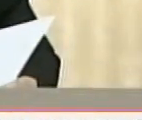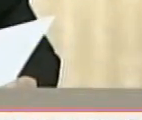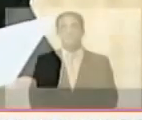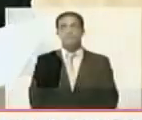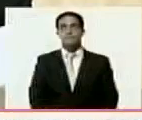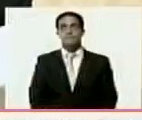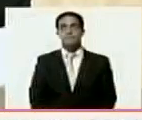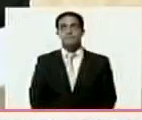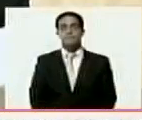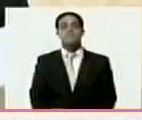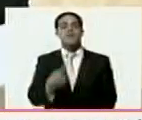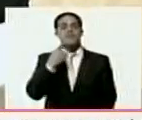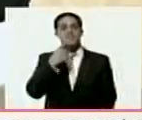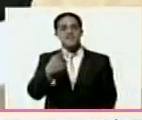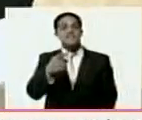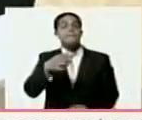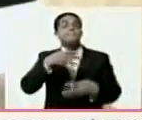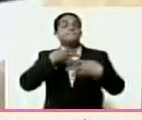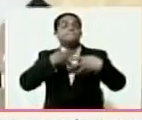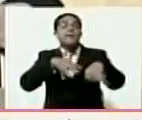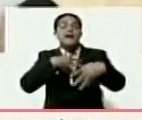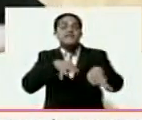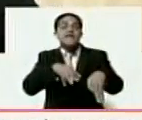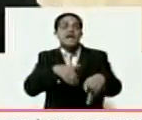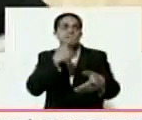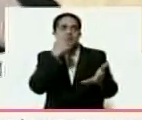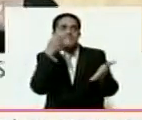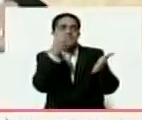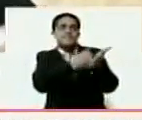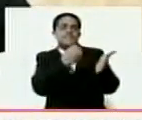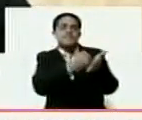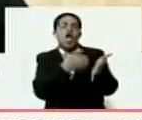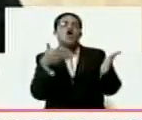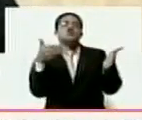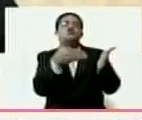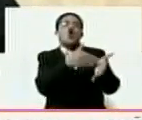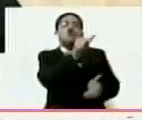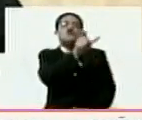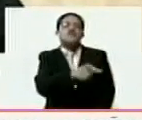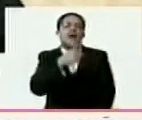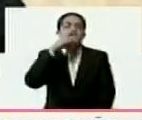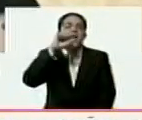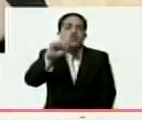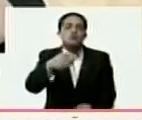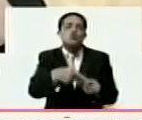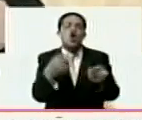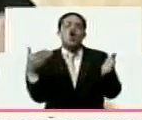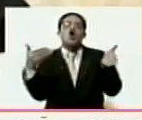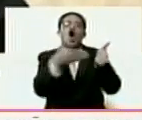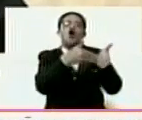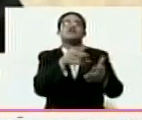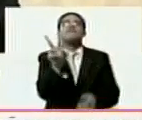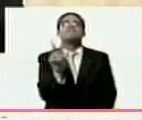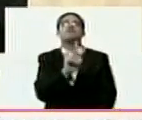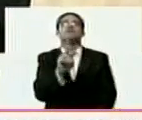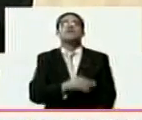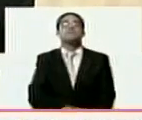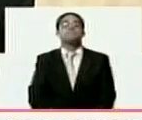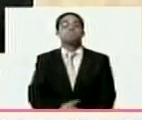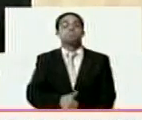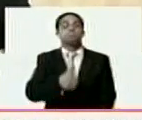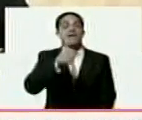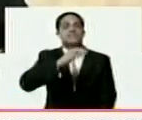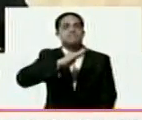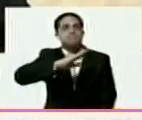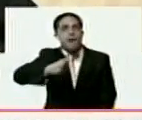la marcha de la presión máxima contra Maduro, contra Venezuela, más medidas coercitivas